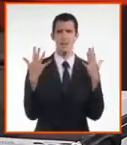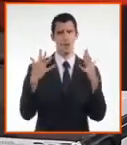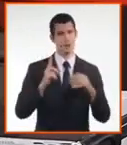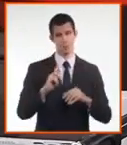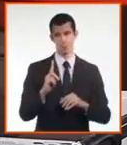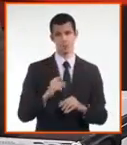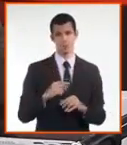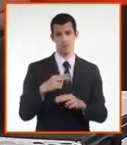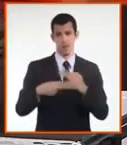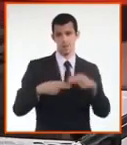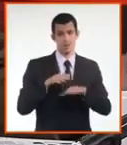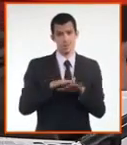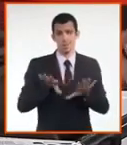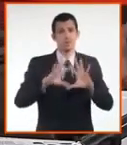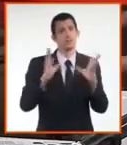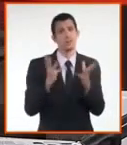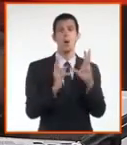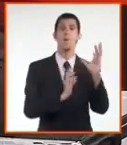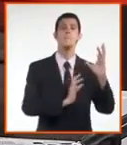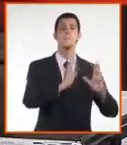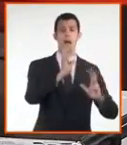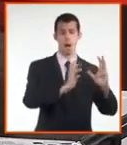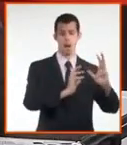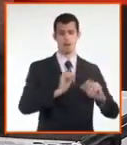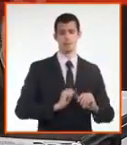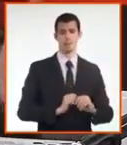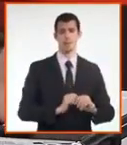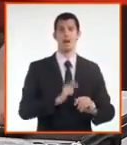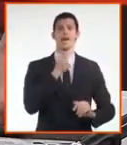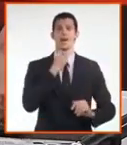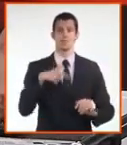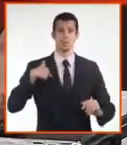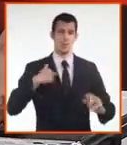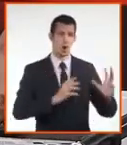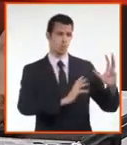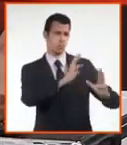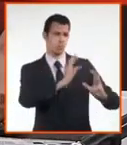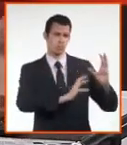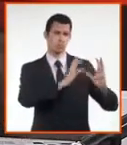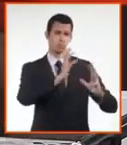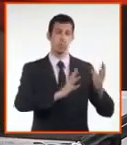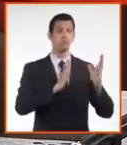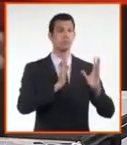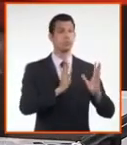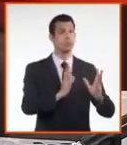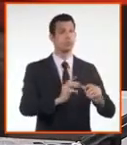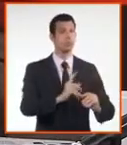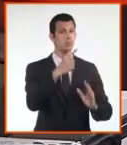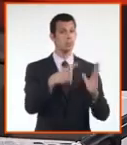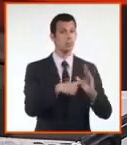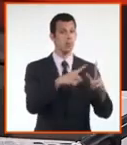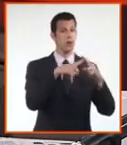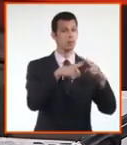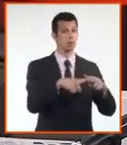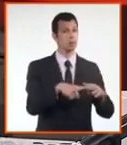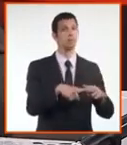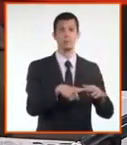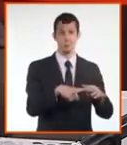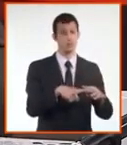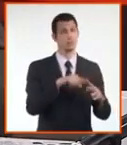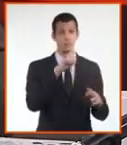se demoran más son más largos los ciclos de aprovisionamientos por está en este